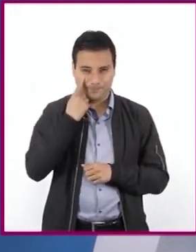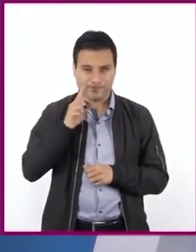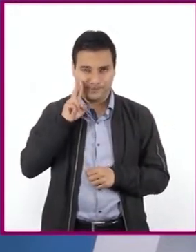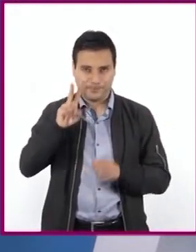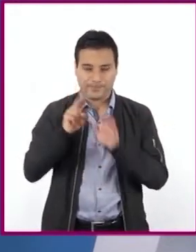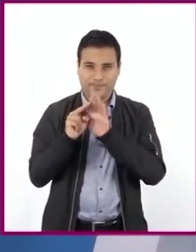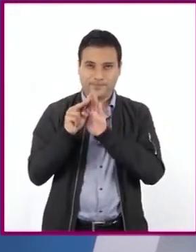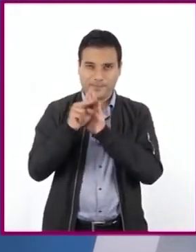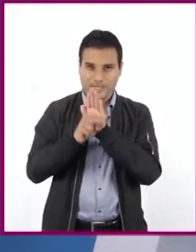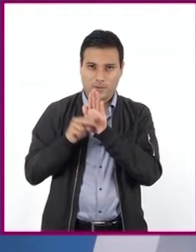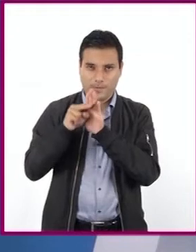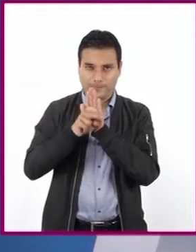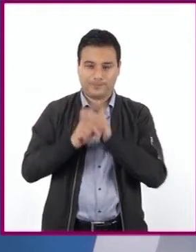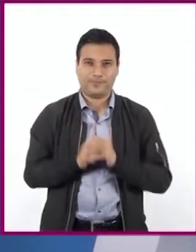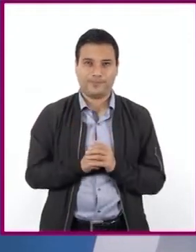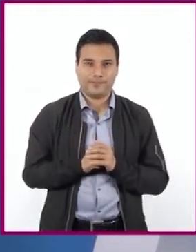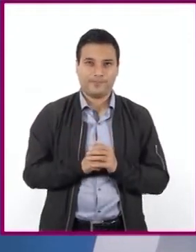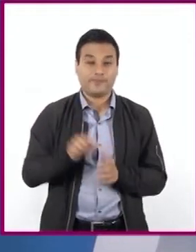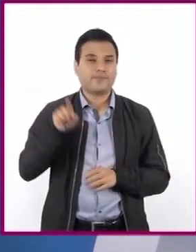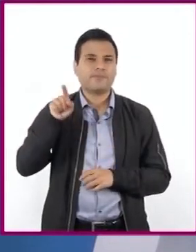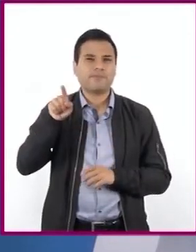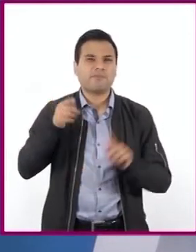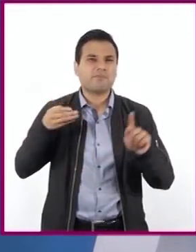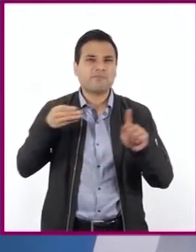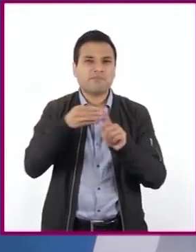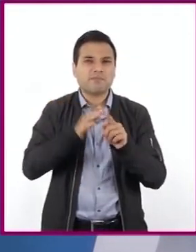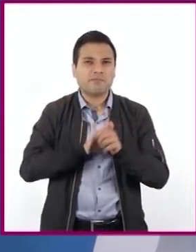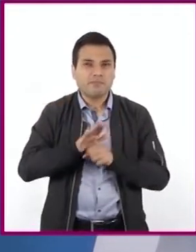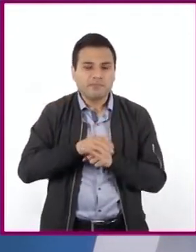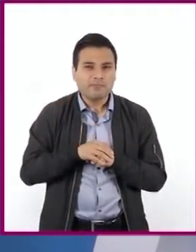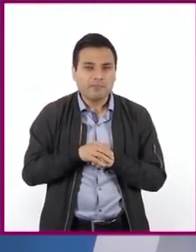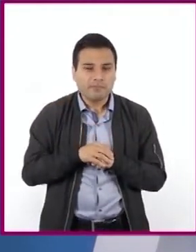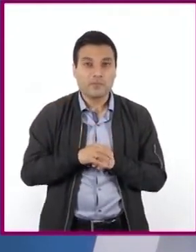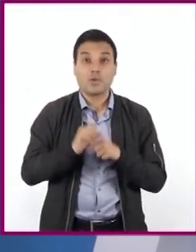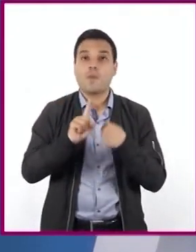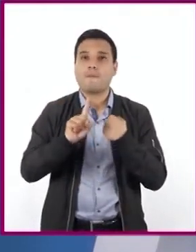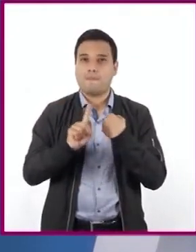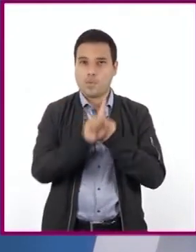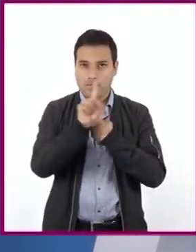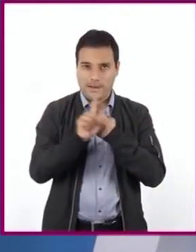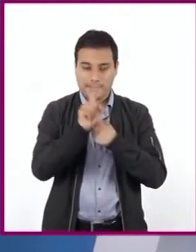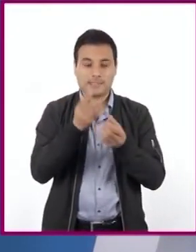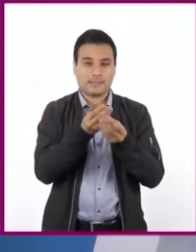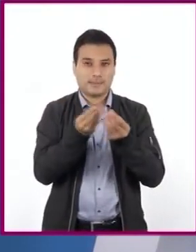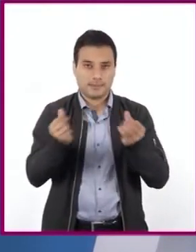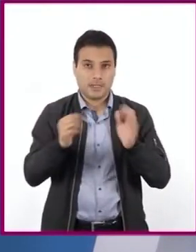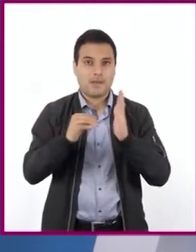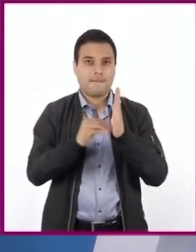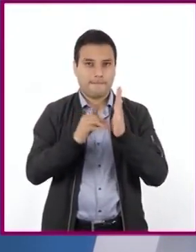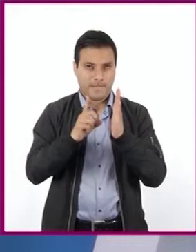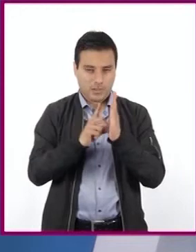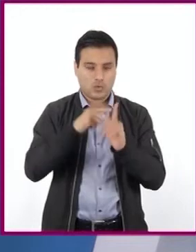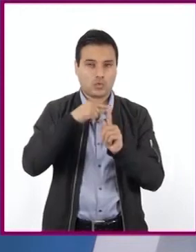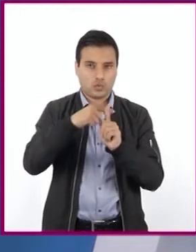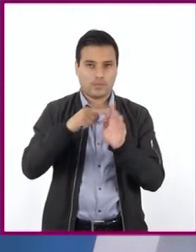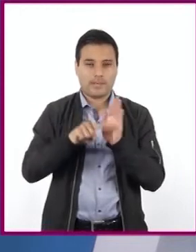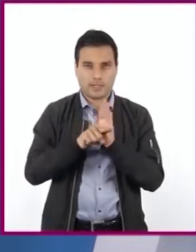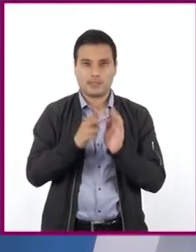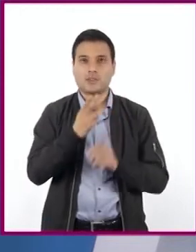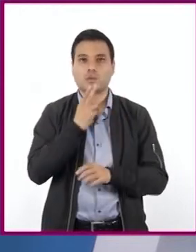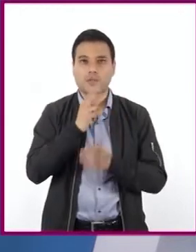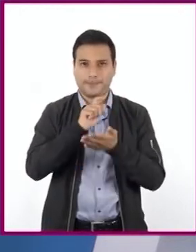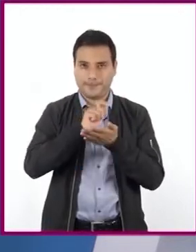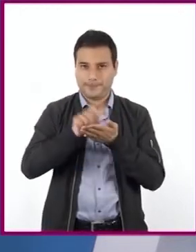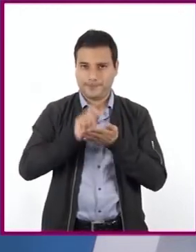video, cuyo propósito será resolver problemas utilizando el método de suma y resta, también conocido como el método